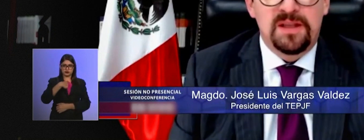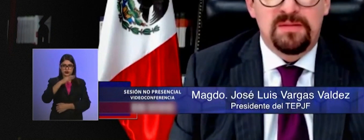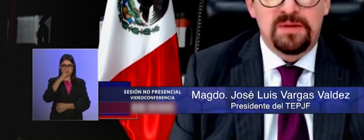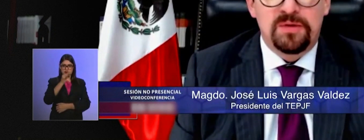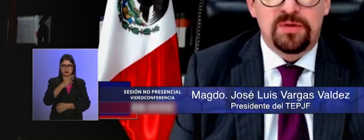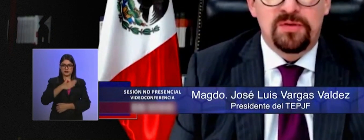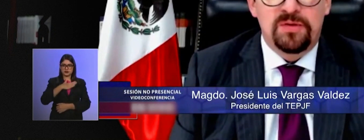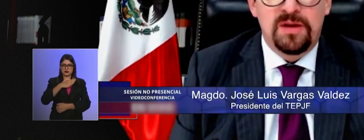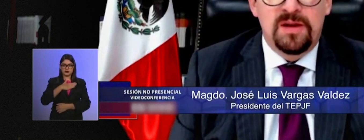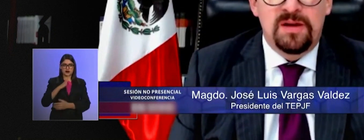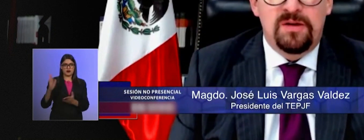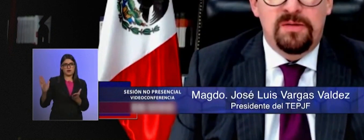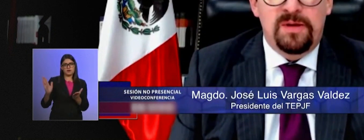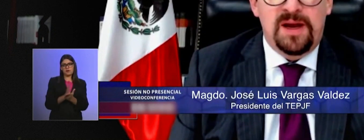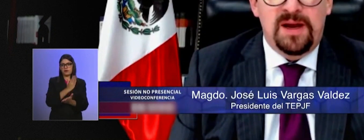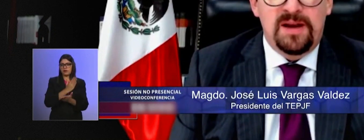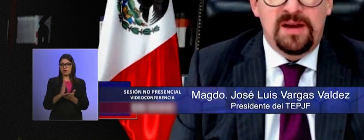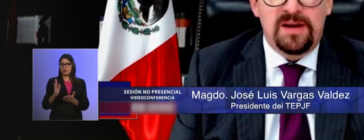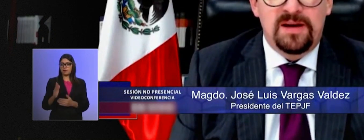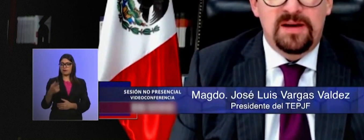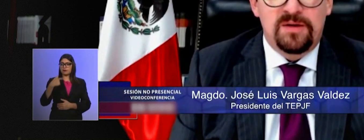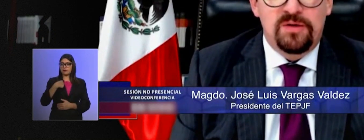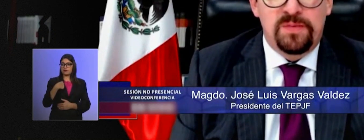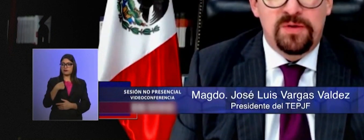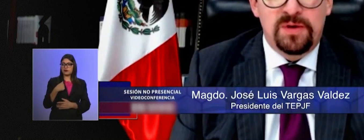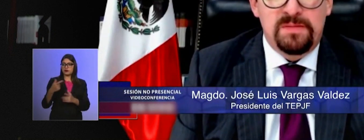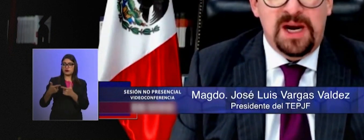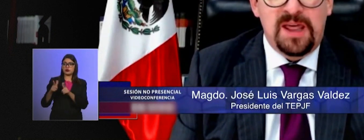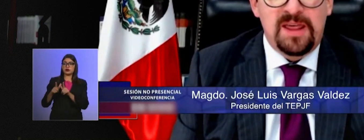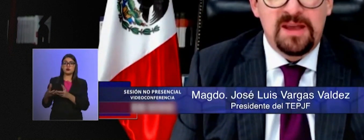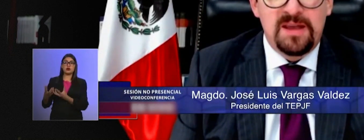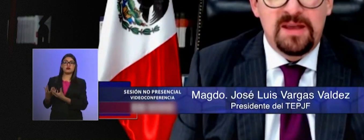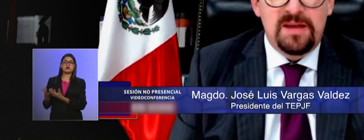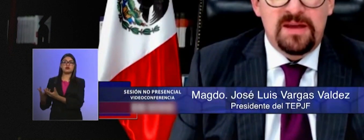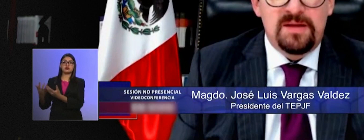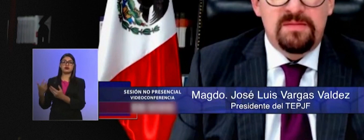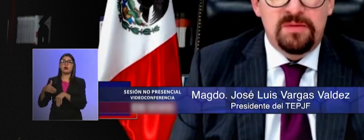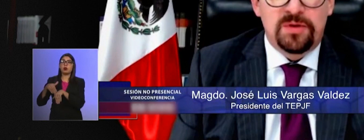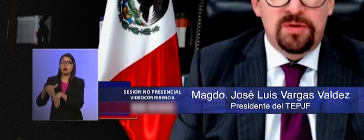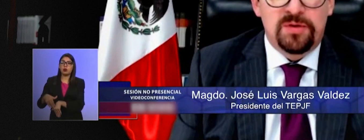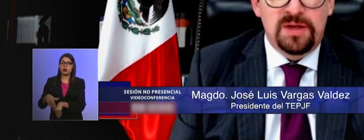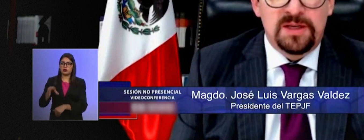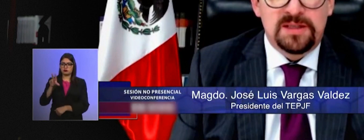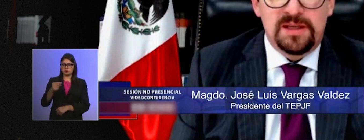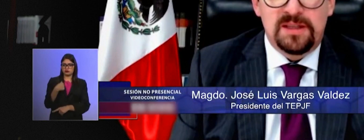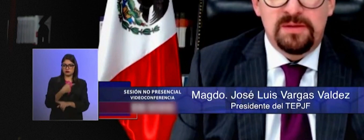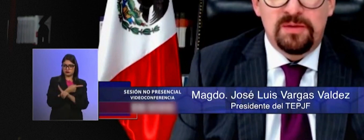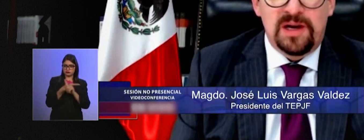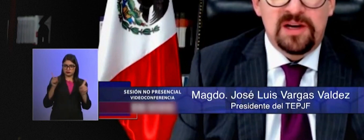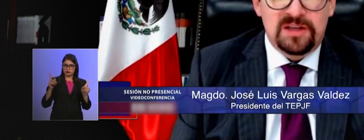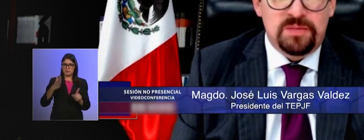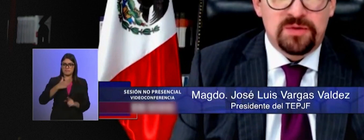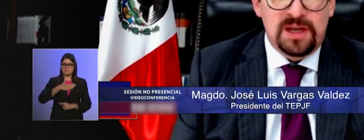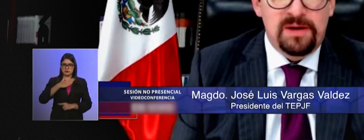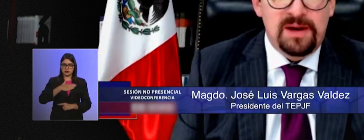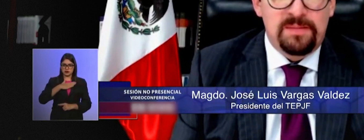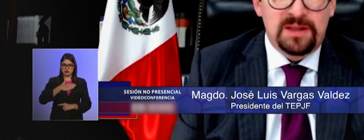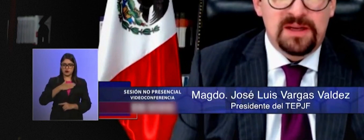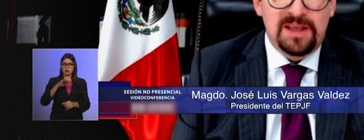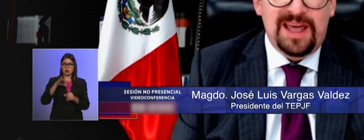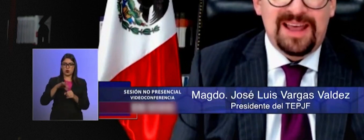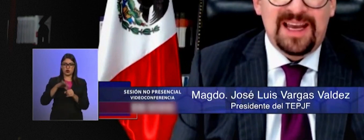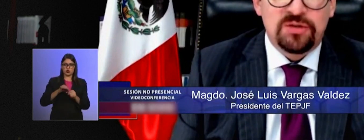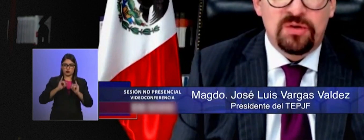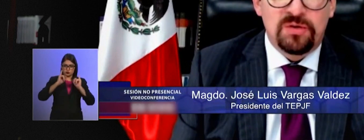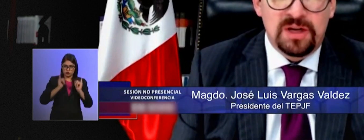independiente en mi voto no va en grupo o en manada mi voto es individual y responsable a